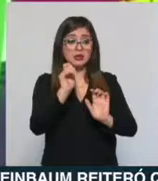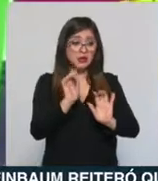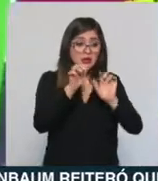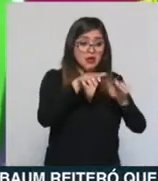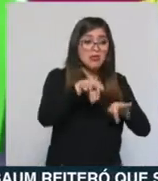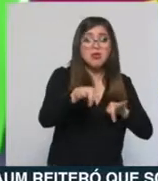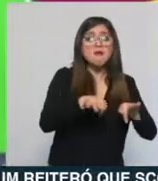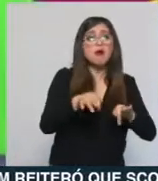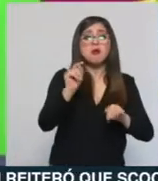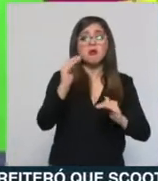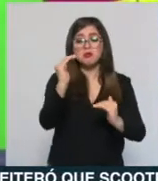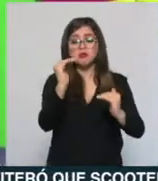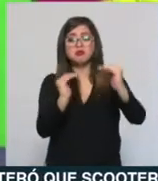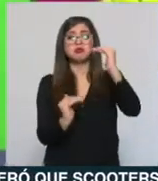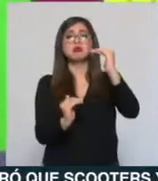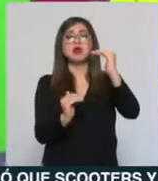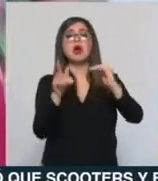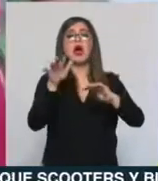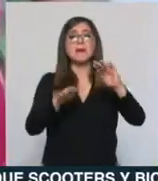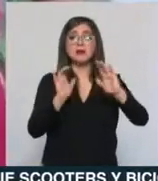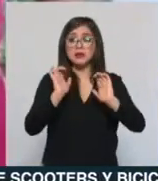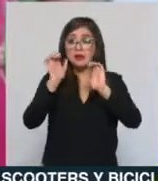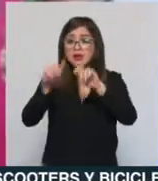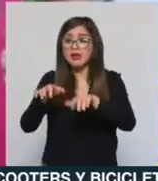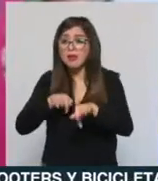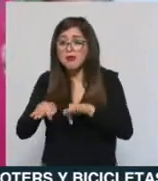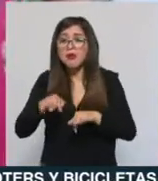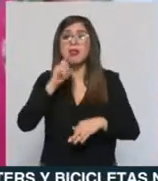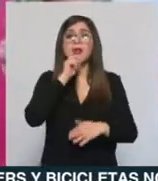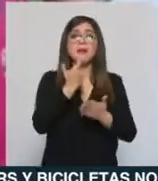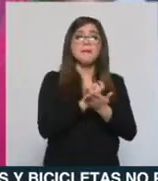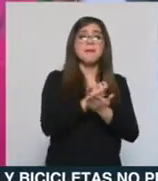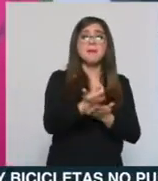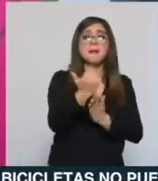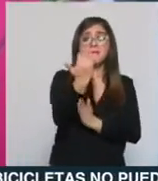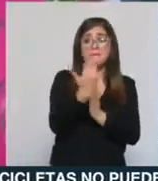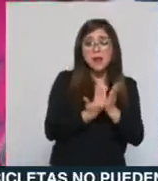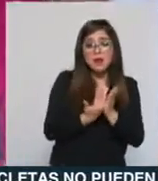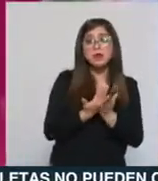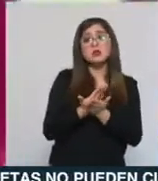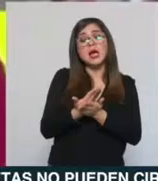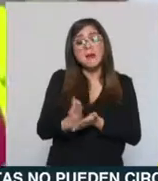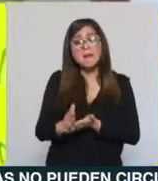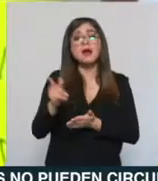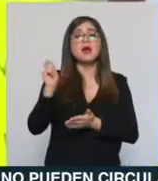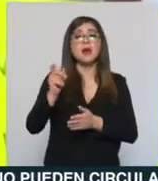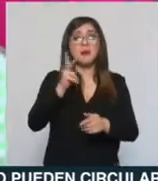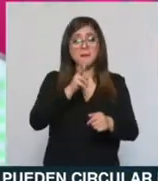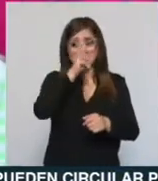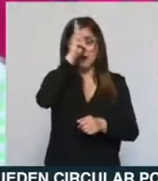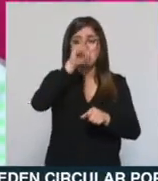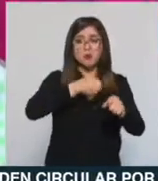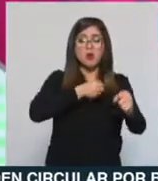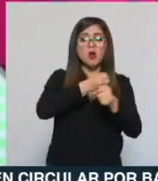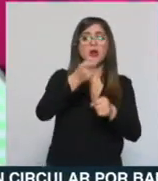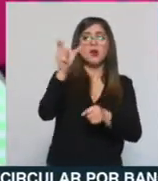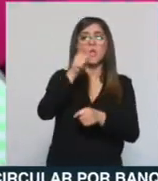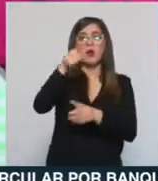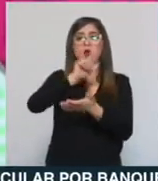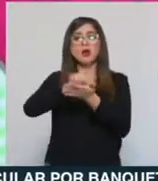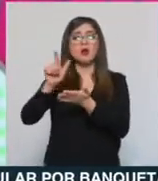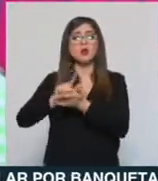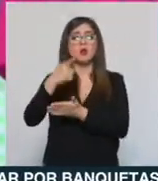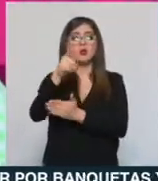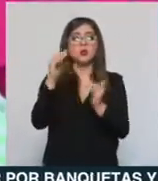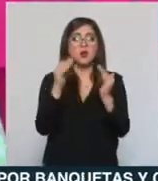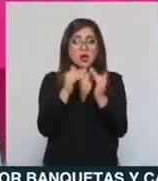trabajo, en los salarios, pues también vemos que hay violencia doméstica combinada con acoso laboral y es muy complicado